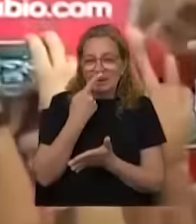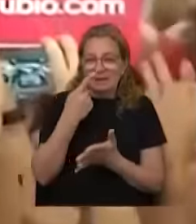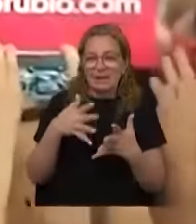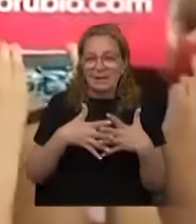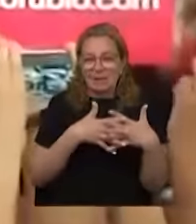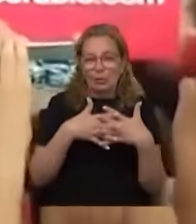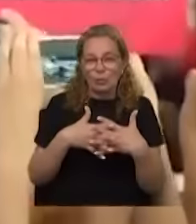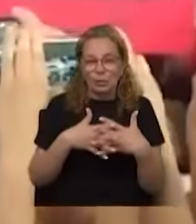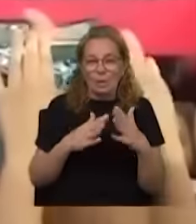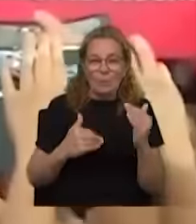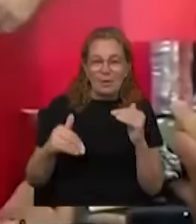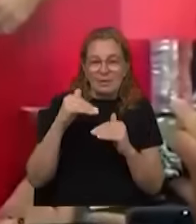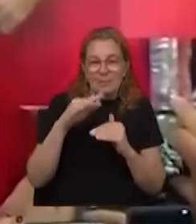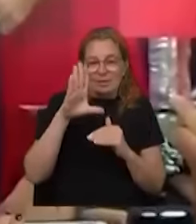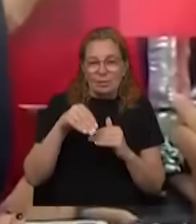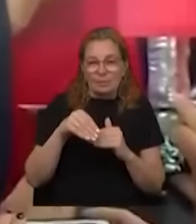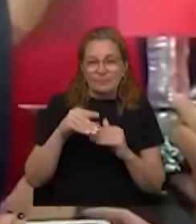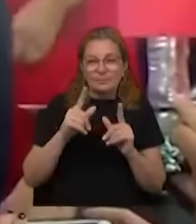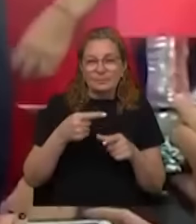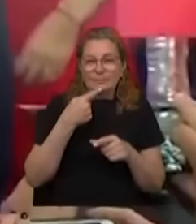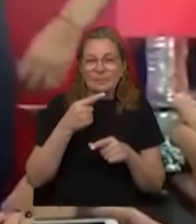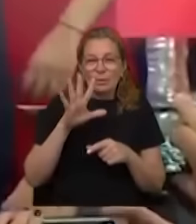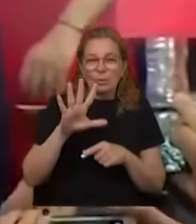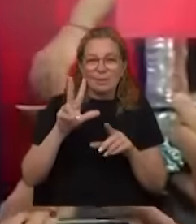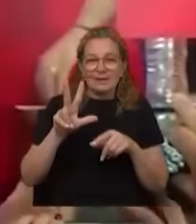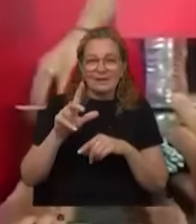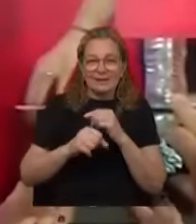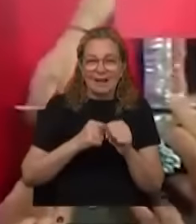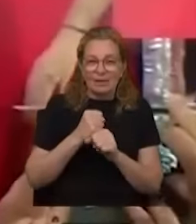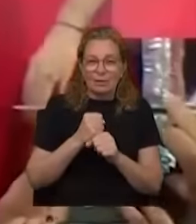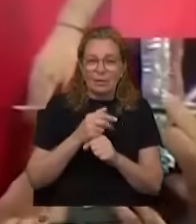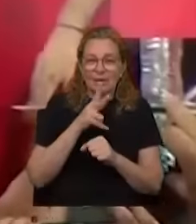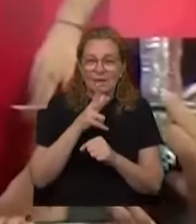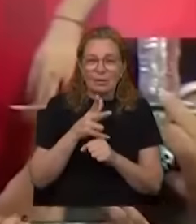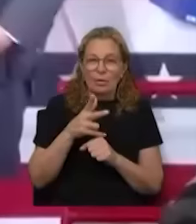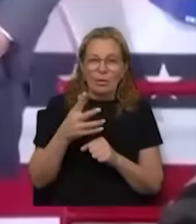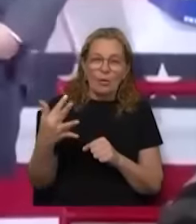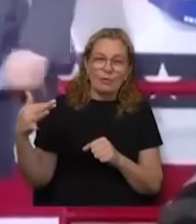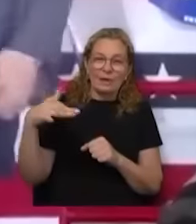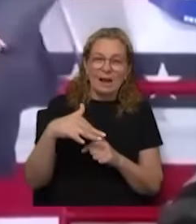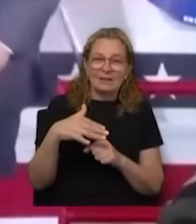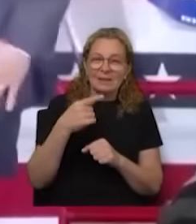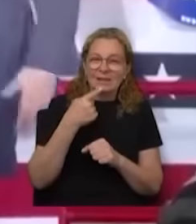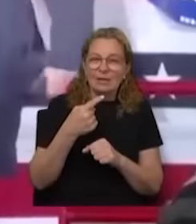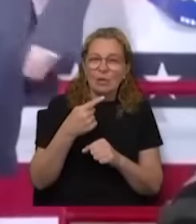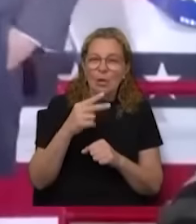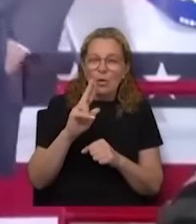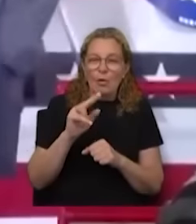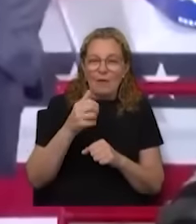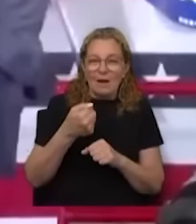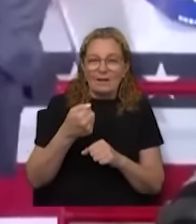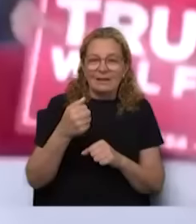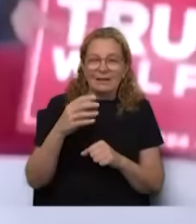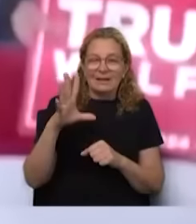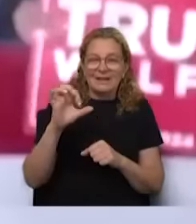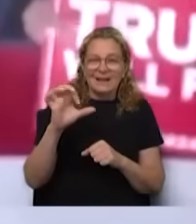Unidos por encima de todo marco Rubio de 53 años es hijo de inmigrantes cubanos y se convirtió en senador por el estado de